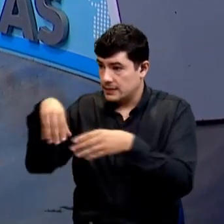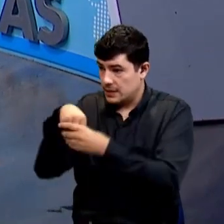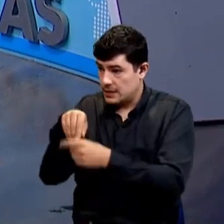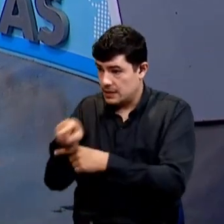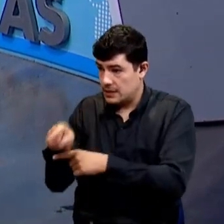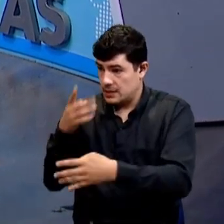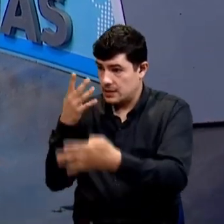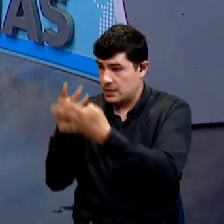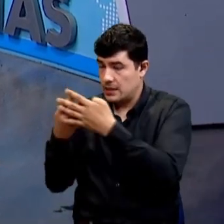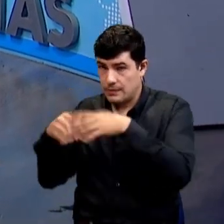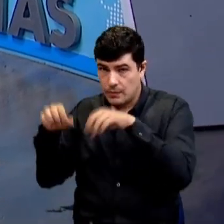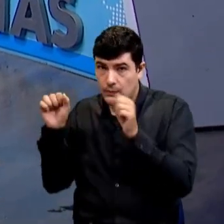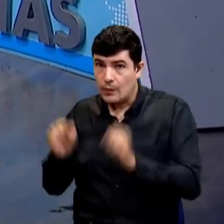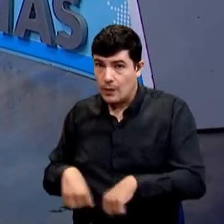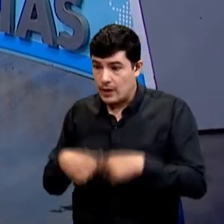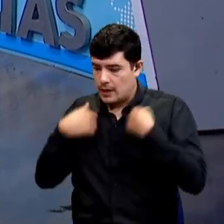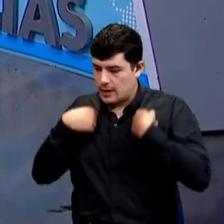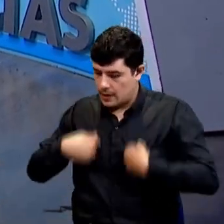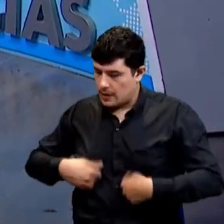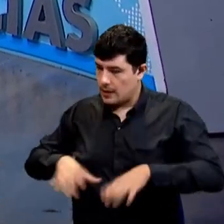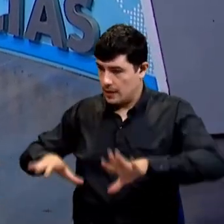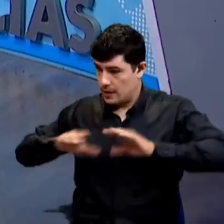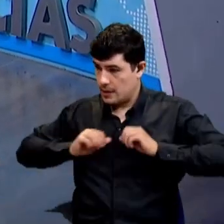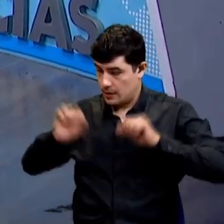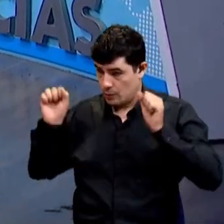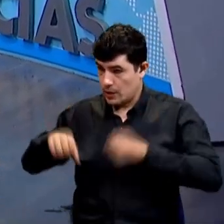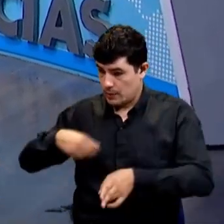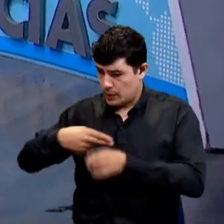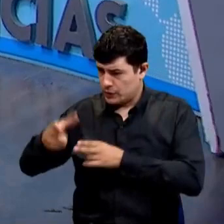cárcel podría lograr la libertad.